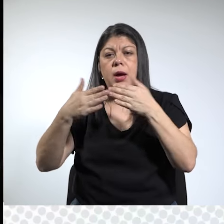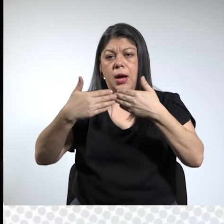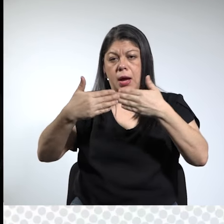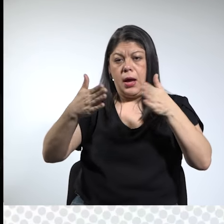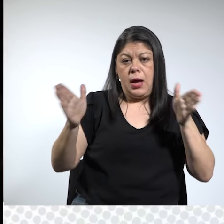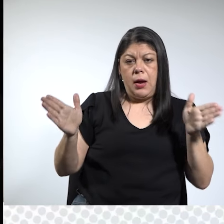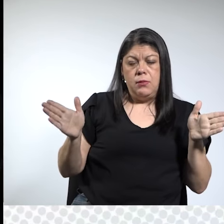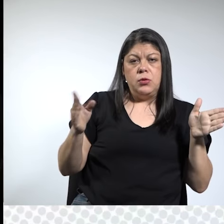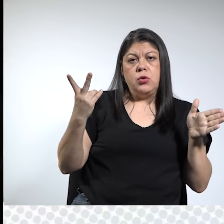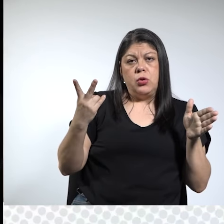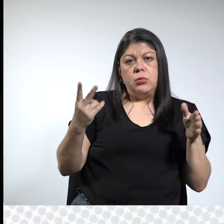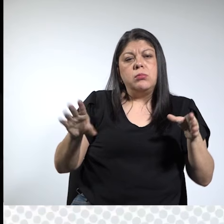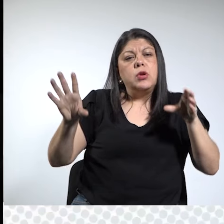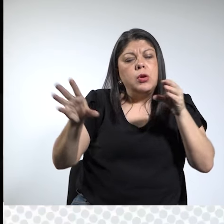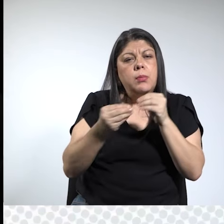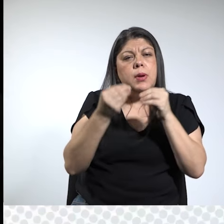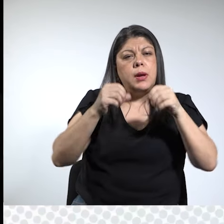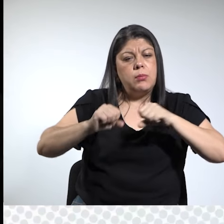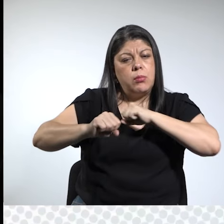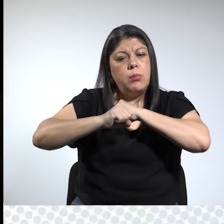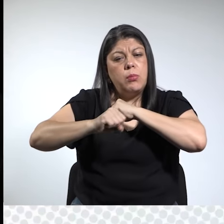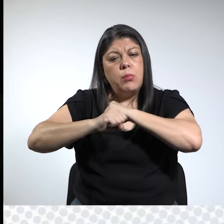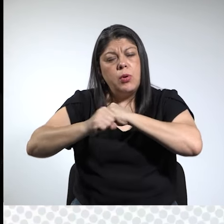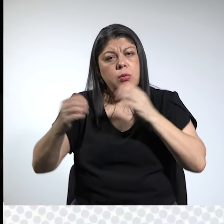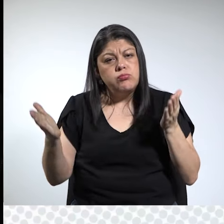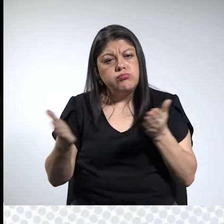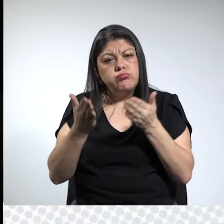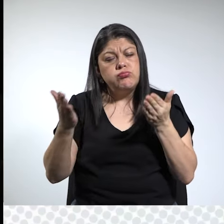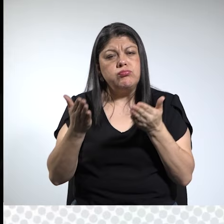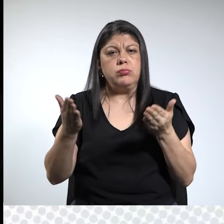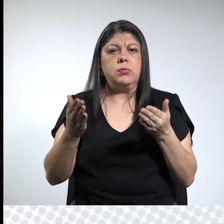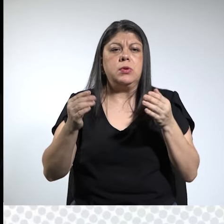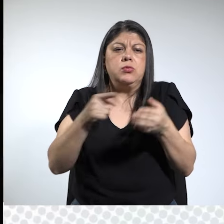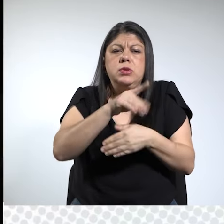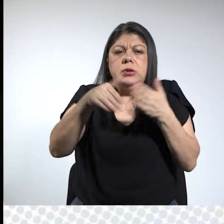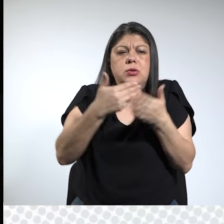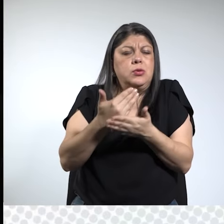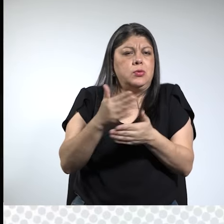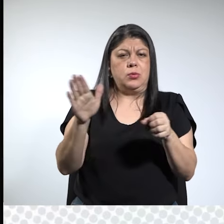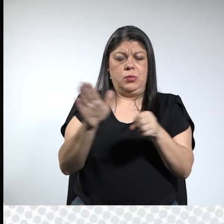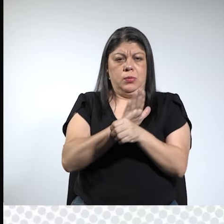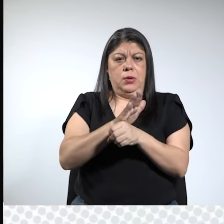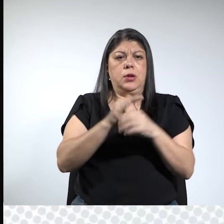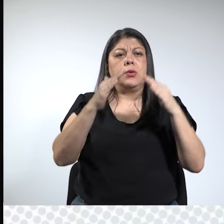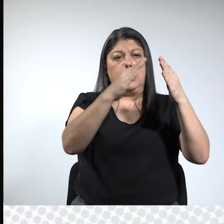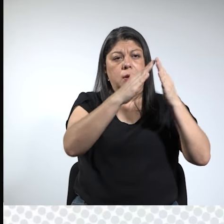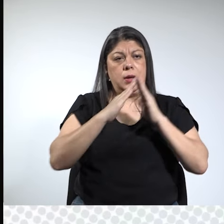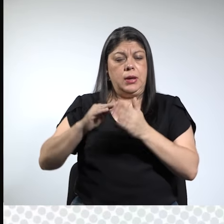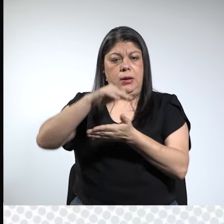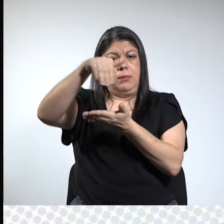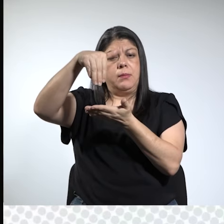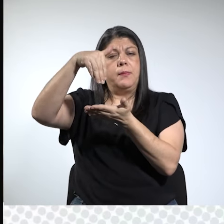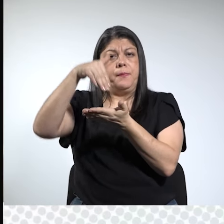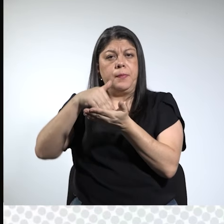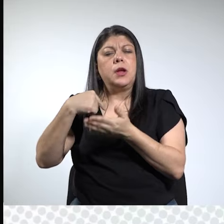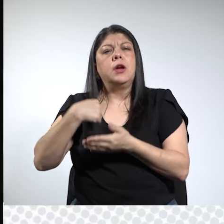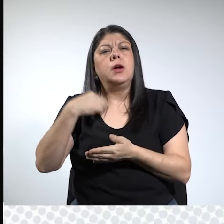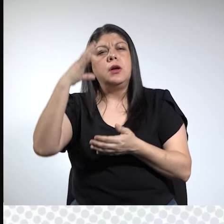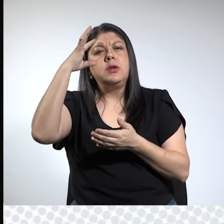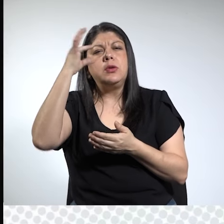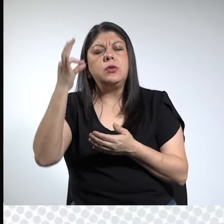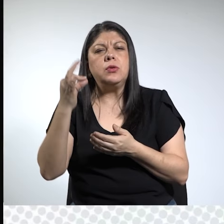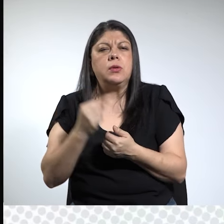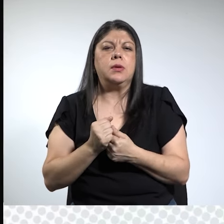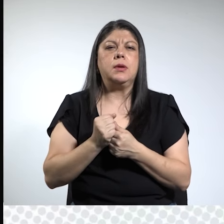2 puertos adicionales para acelerar el crecimiento. Ahí usted tiene todo. Y en lo que es el Valle Central, pues yo creo